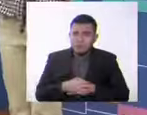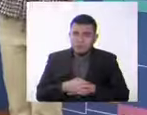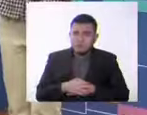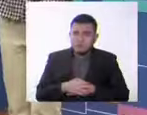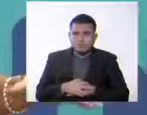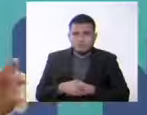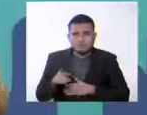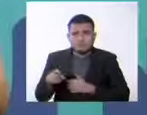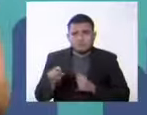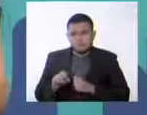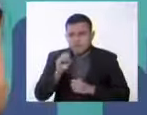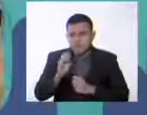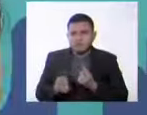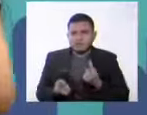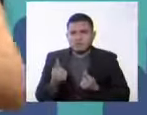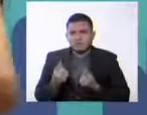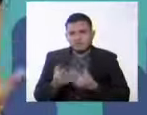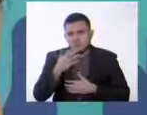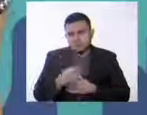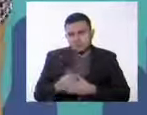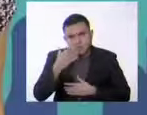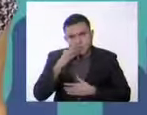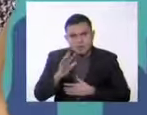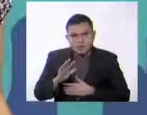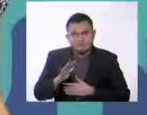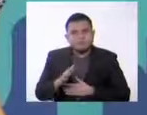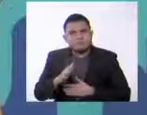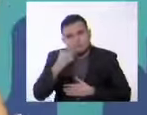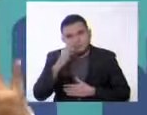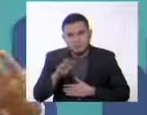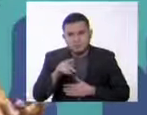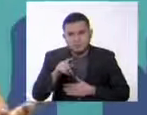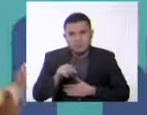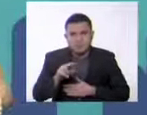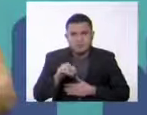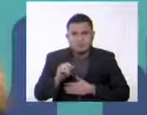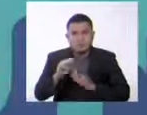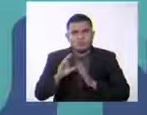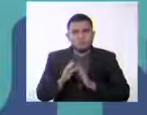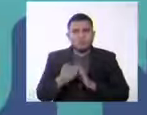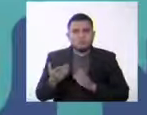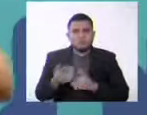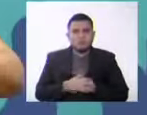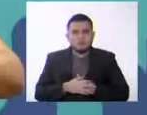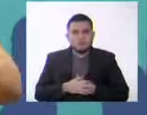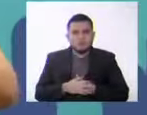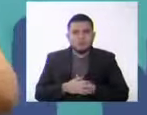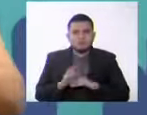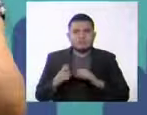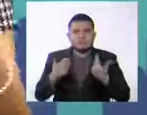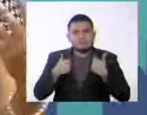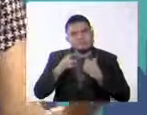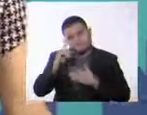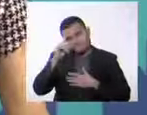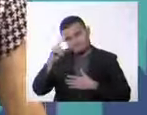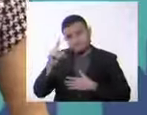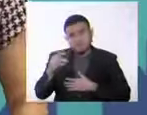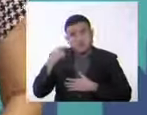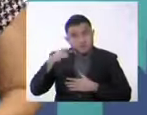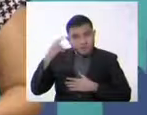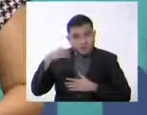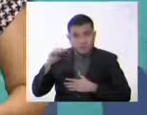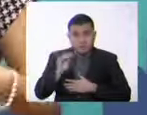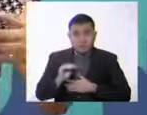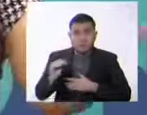decir cuáles son, digamos, ejemplos de patrimonio cultural para pues tener una idea y que los niños y niñas en casa